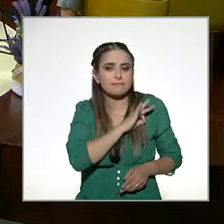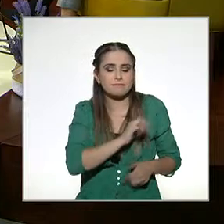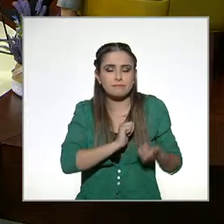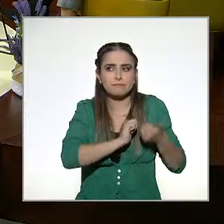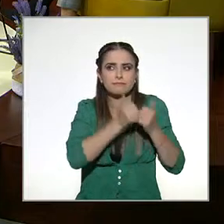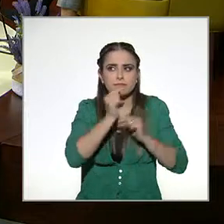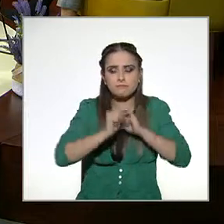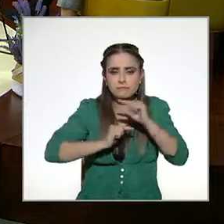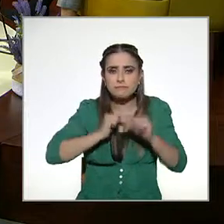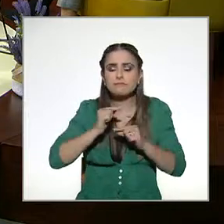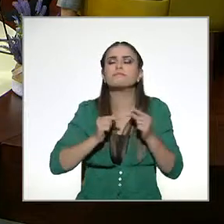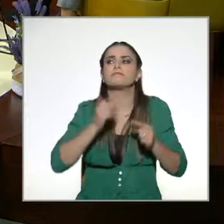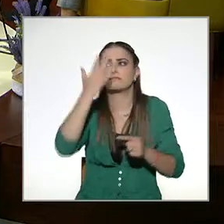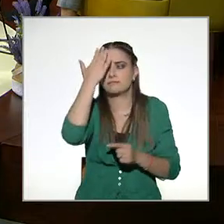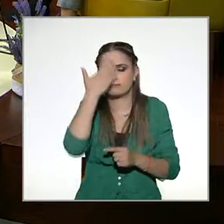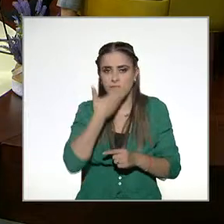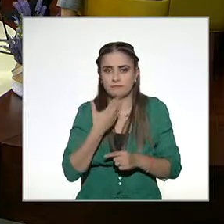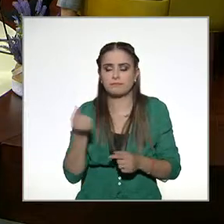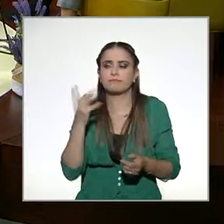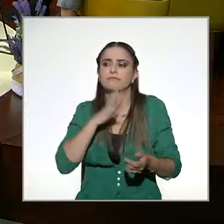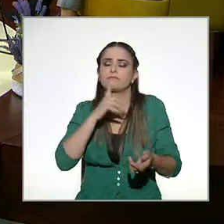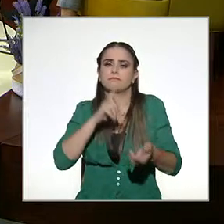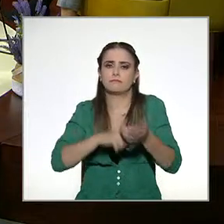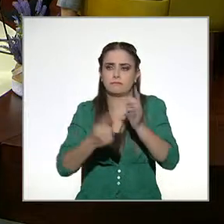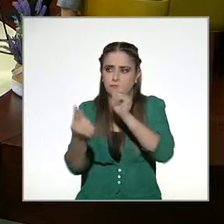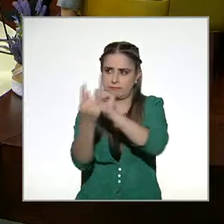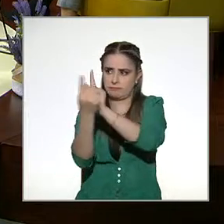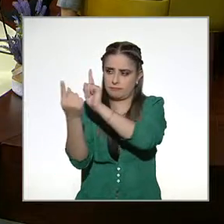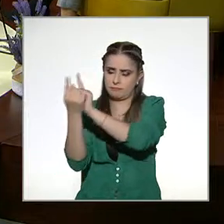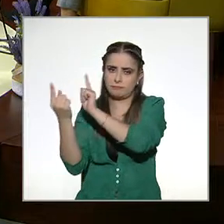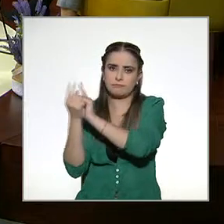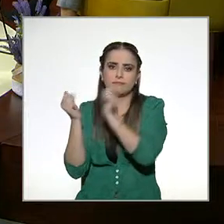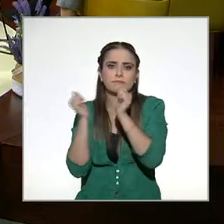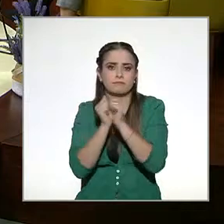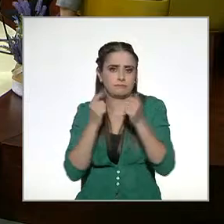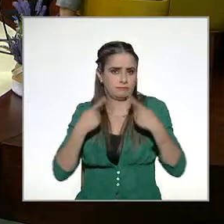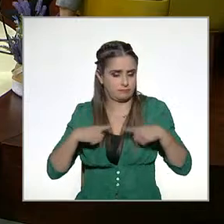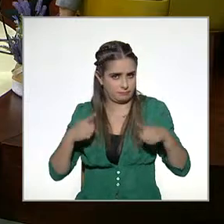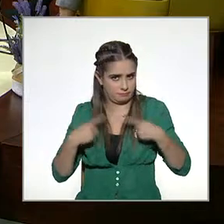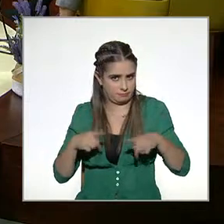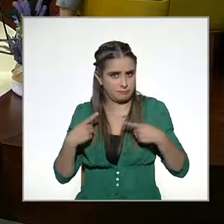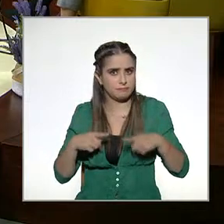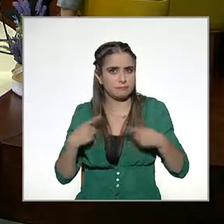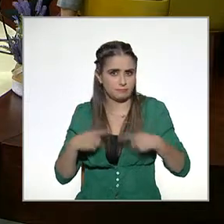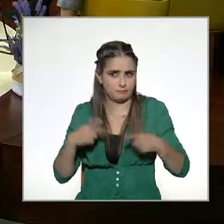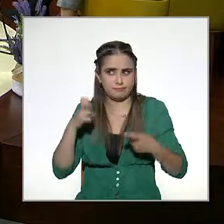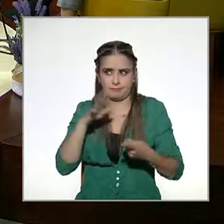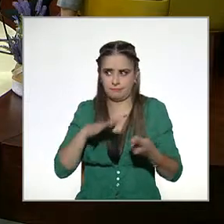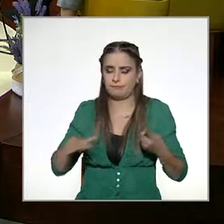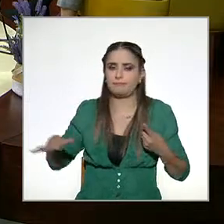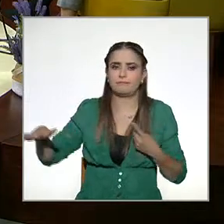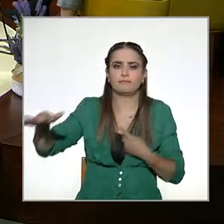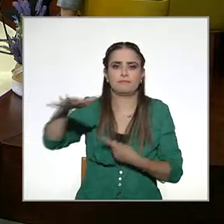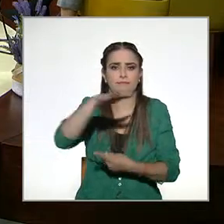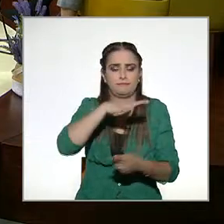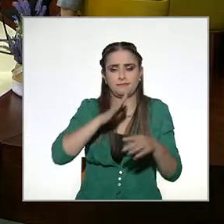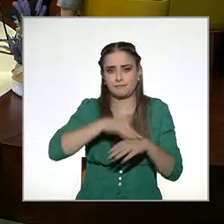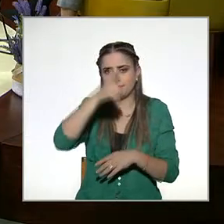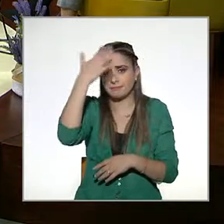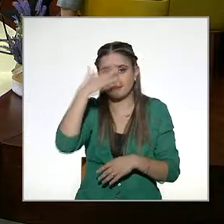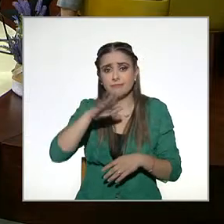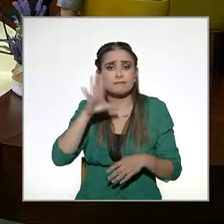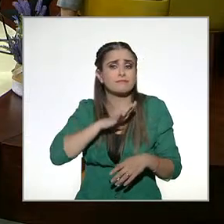herramientas que nos permiten interactuar con el mundo. Es decir, somos un entorno, sea, estamos en constante